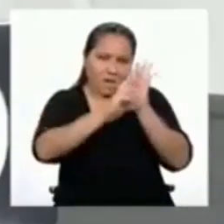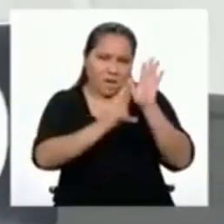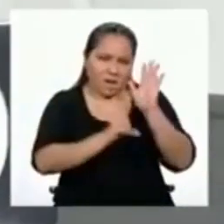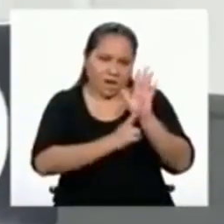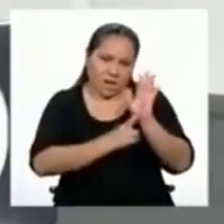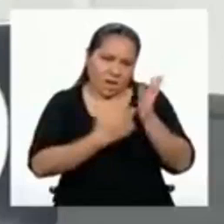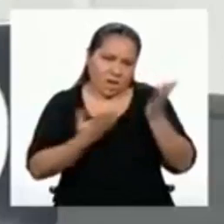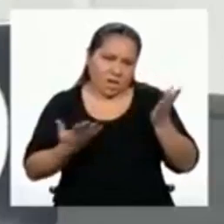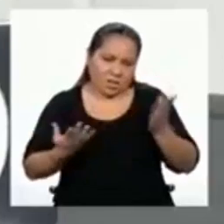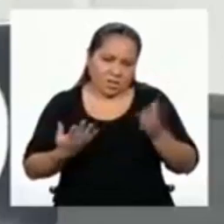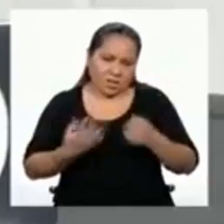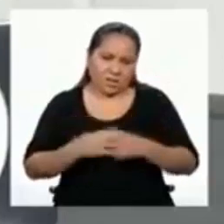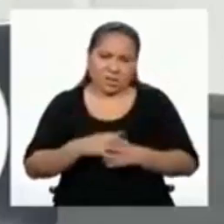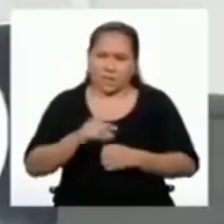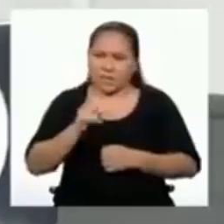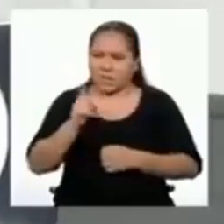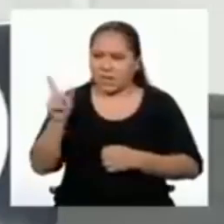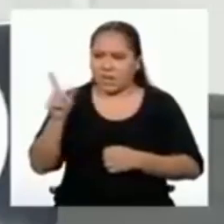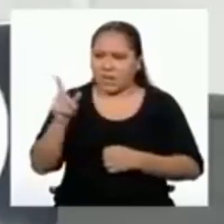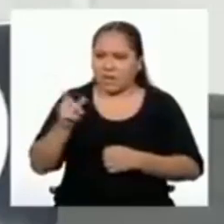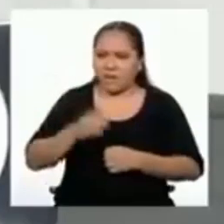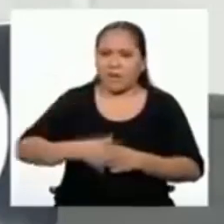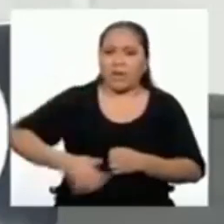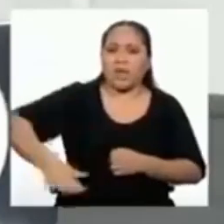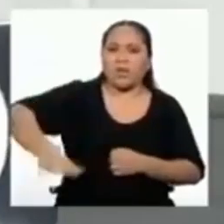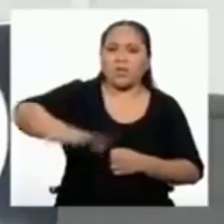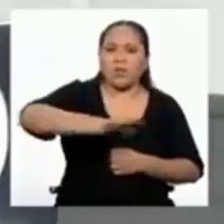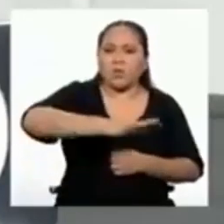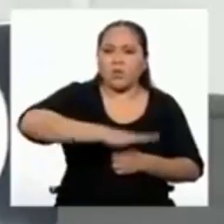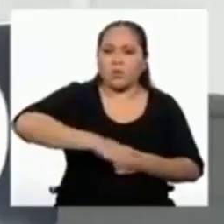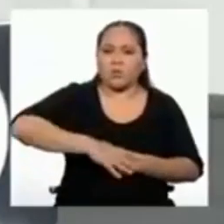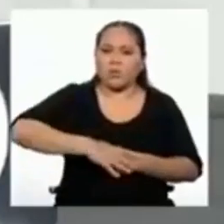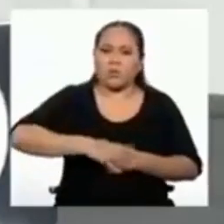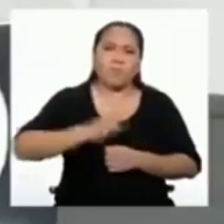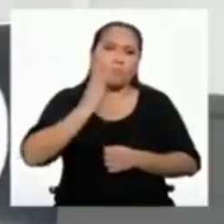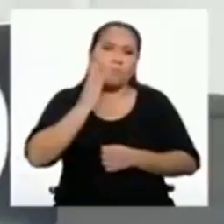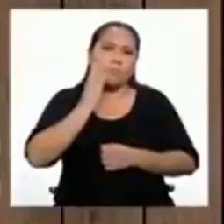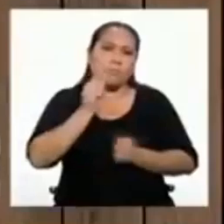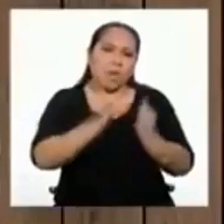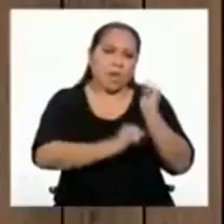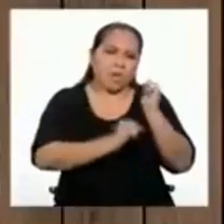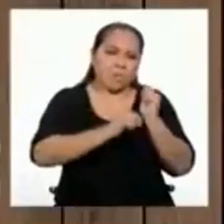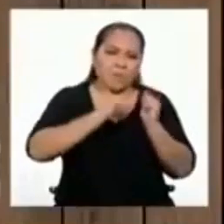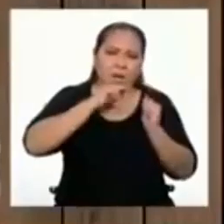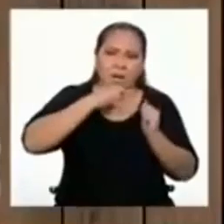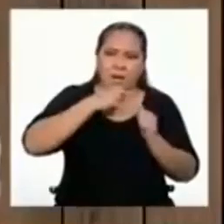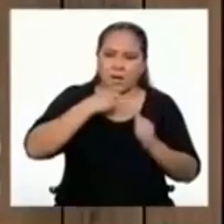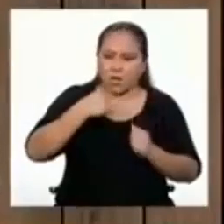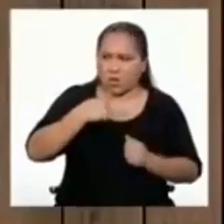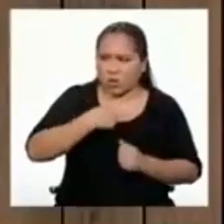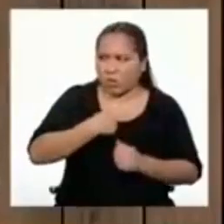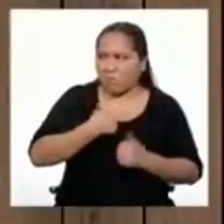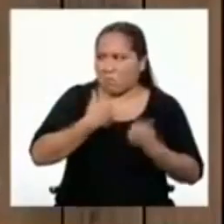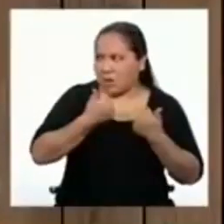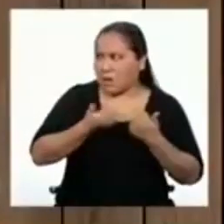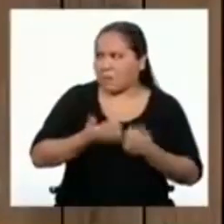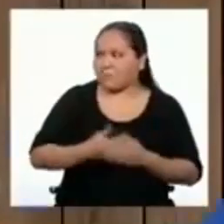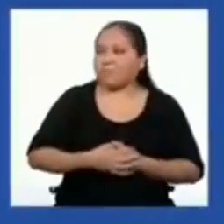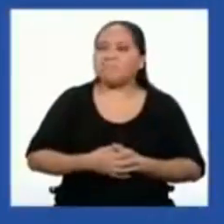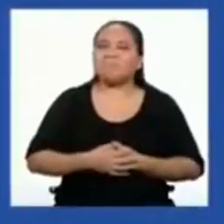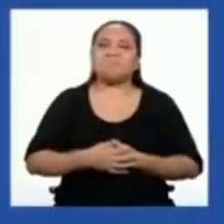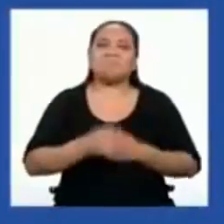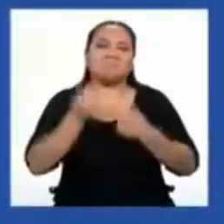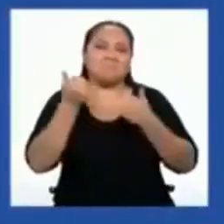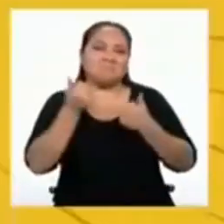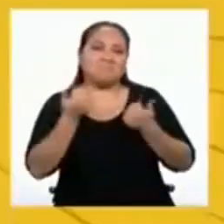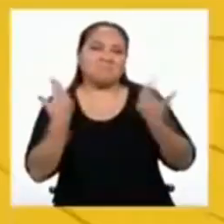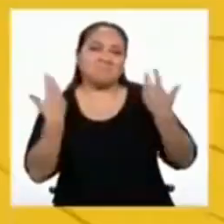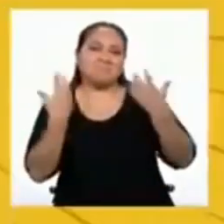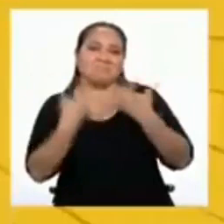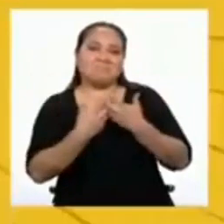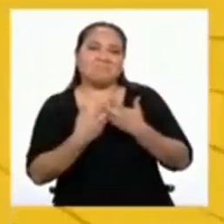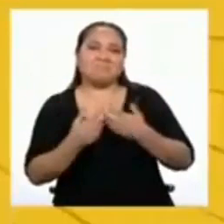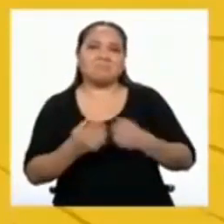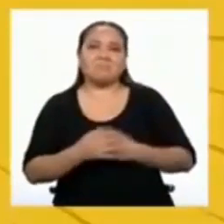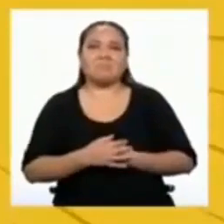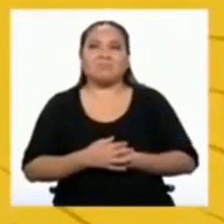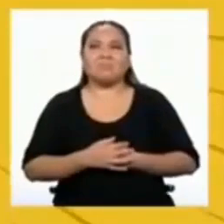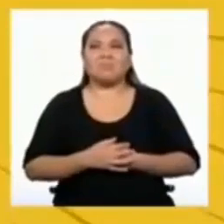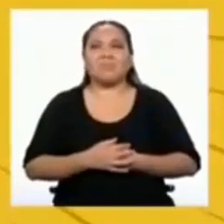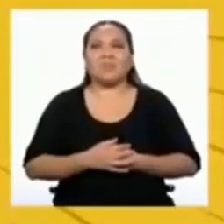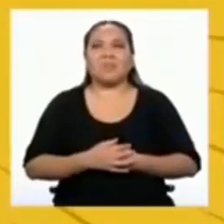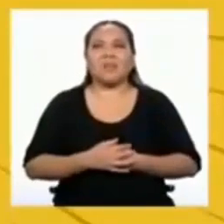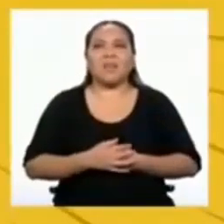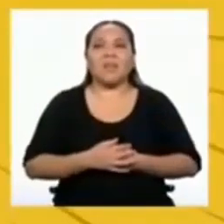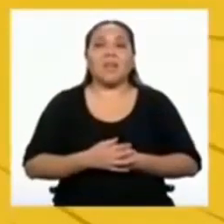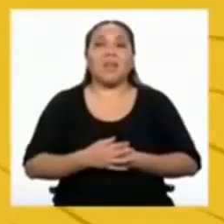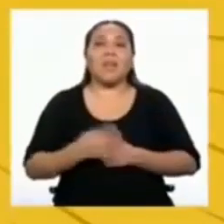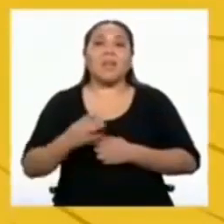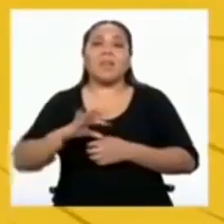todo lo que hace finalmente es para que mi hermana y yo estemos bien. ¡Ajá! ¡Qué buena analogía! Otro poder